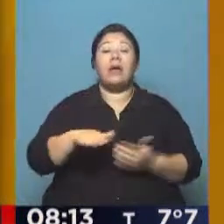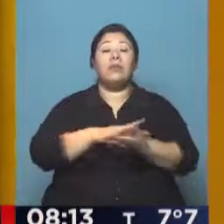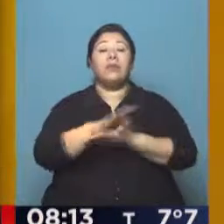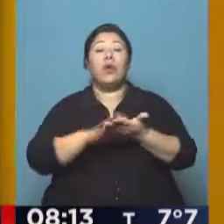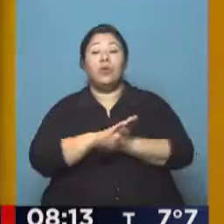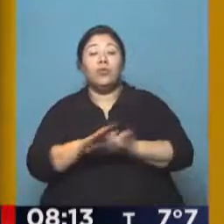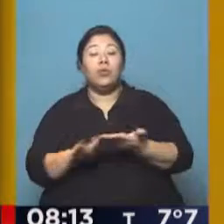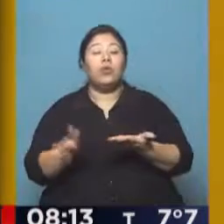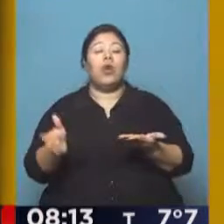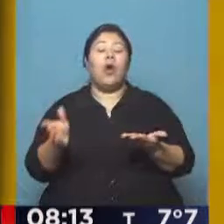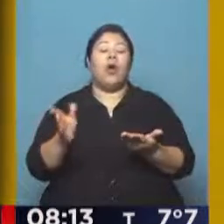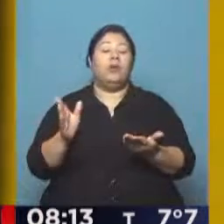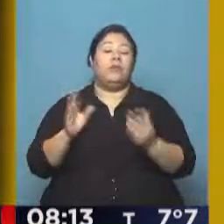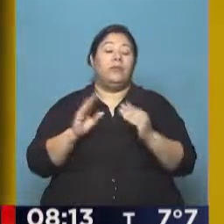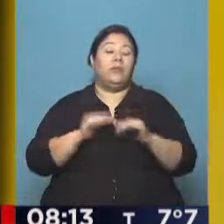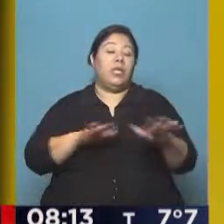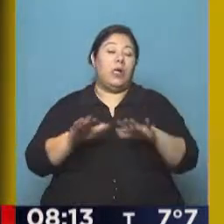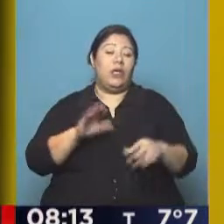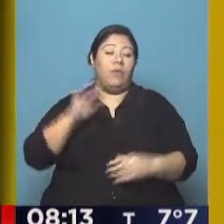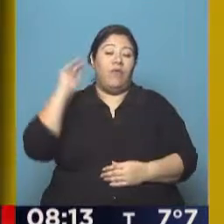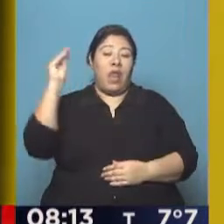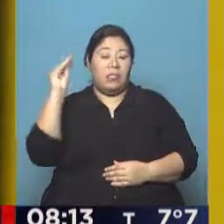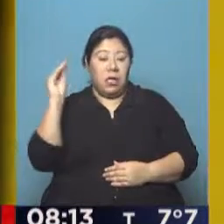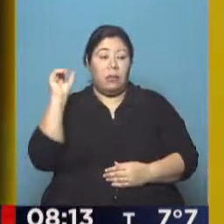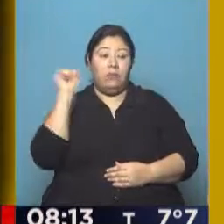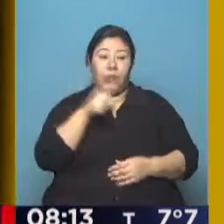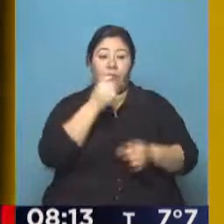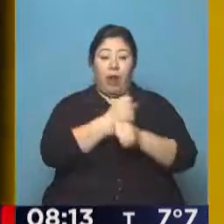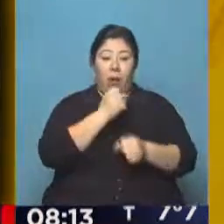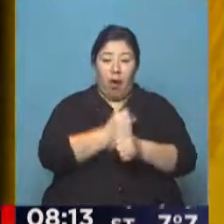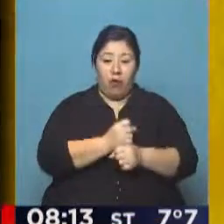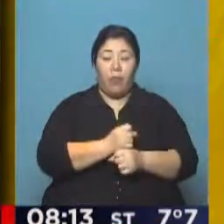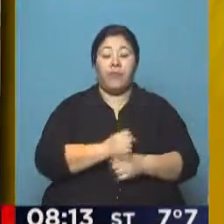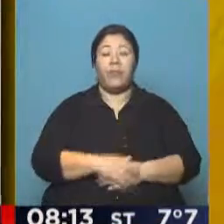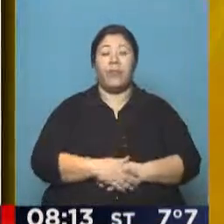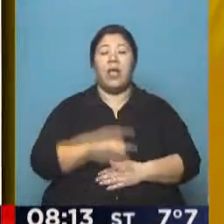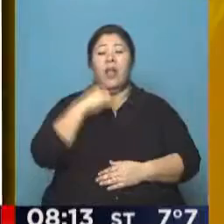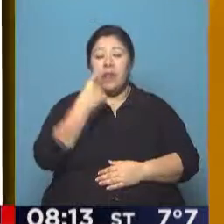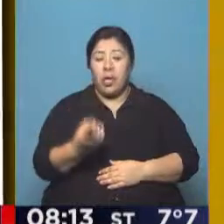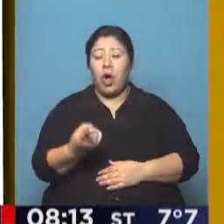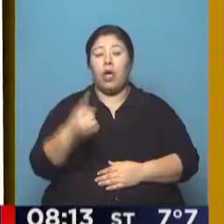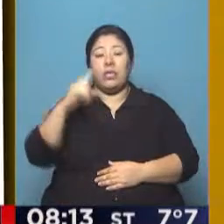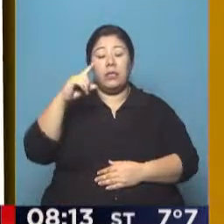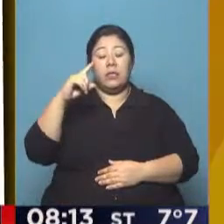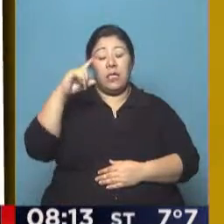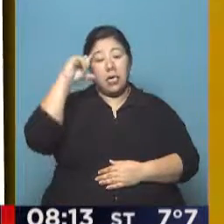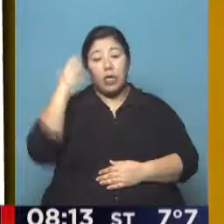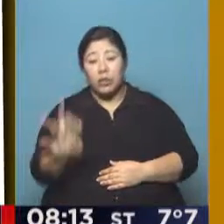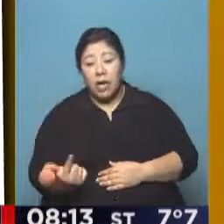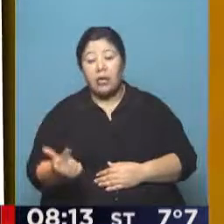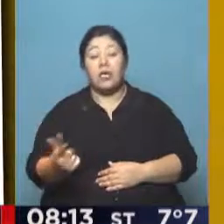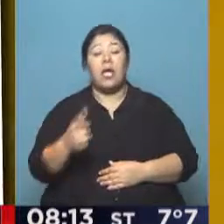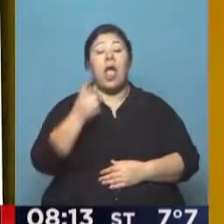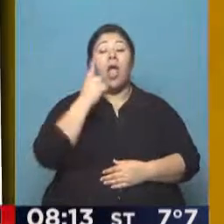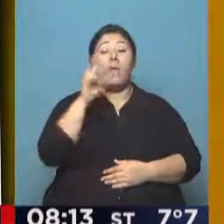futuro de Brasil. Dijo que es inocente y aseguró que su lucha es por la verdad. Estuvo acompañada, entre otros, por Lula. Y